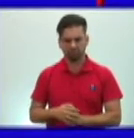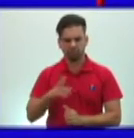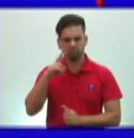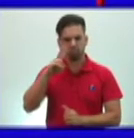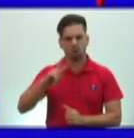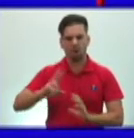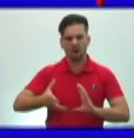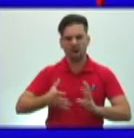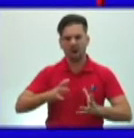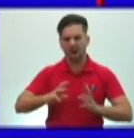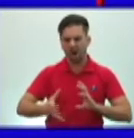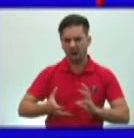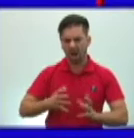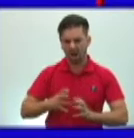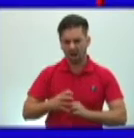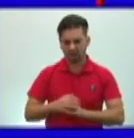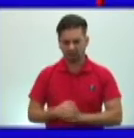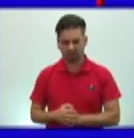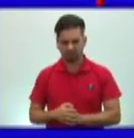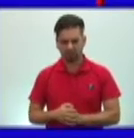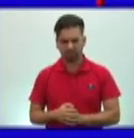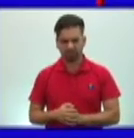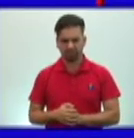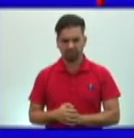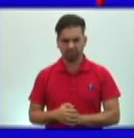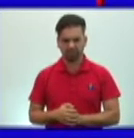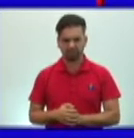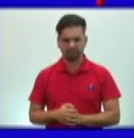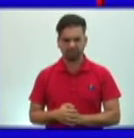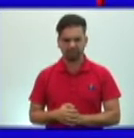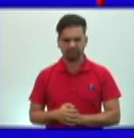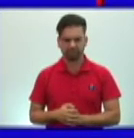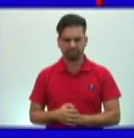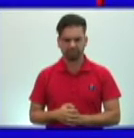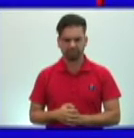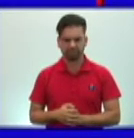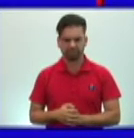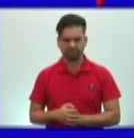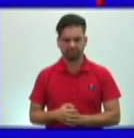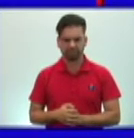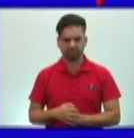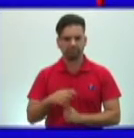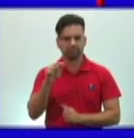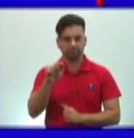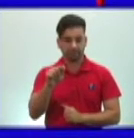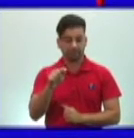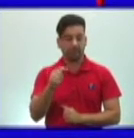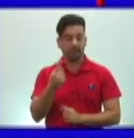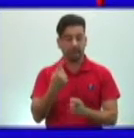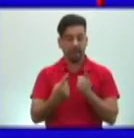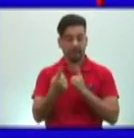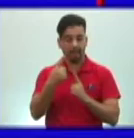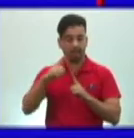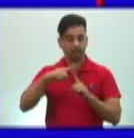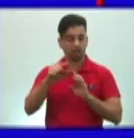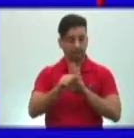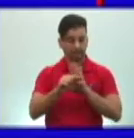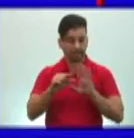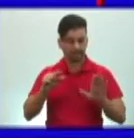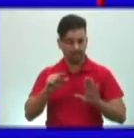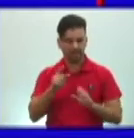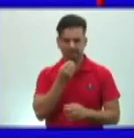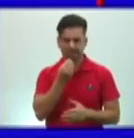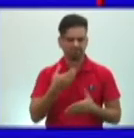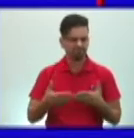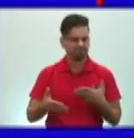la violencia contra la mujer o el maltrato a los animales. Es decir, son factores y temas que no importa en qué